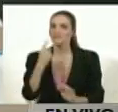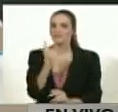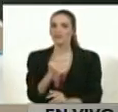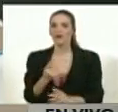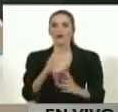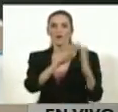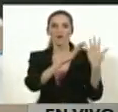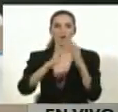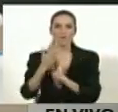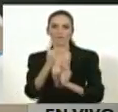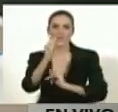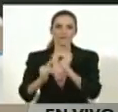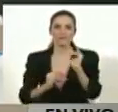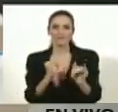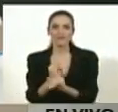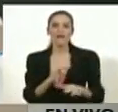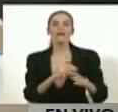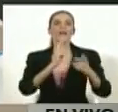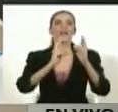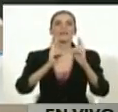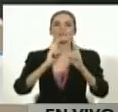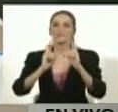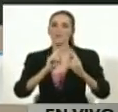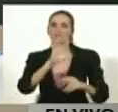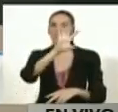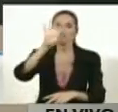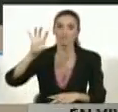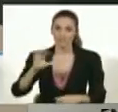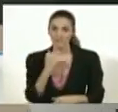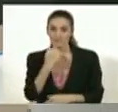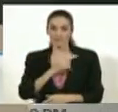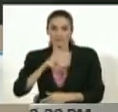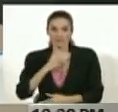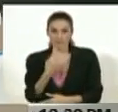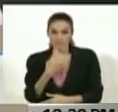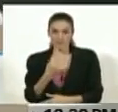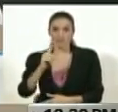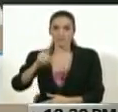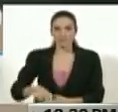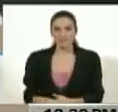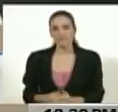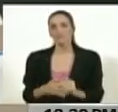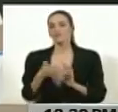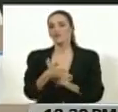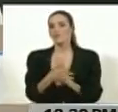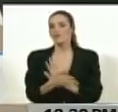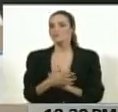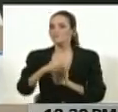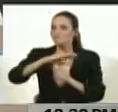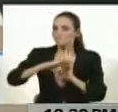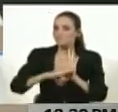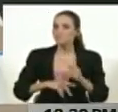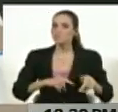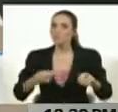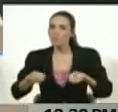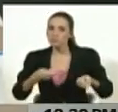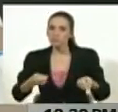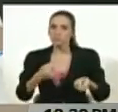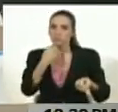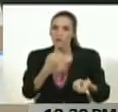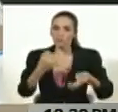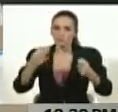comunidad internacional en sus relaciones entre países estamos hablando del Marco regulatorio que regula